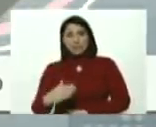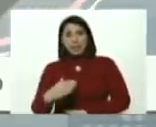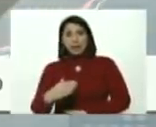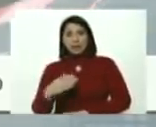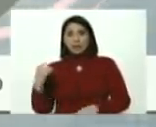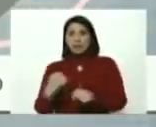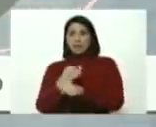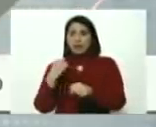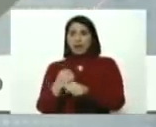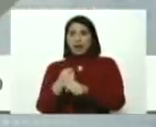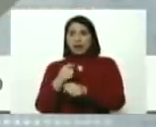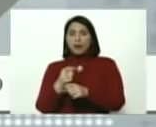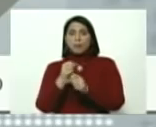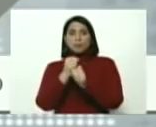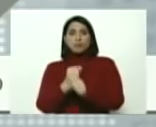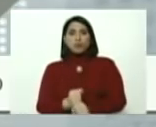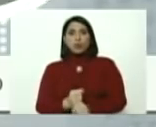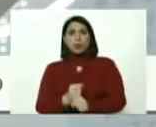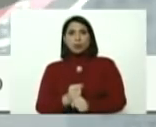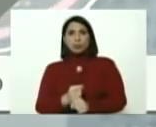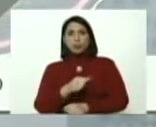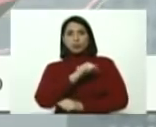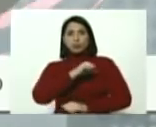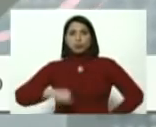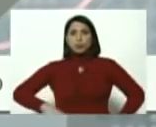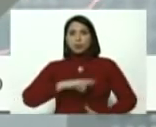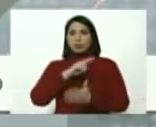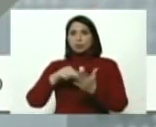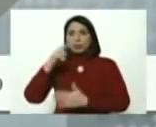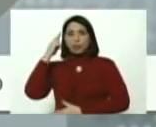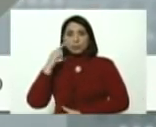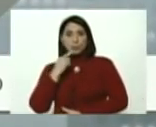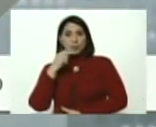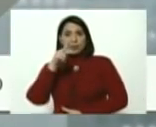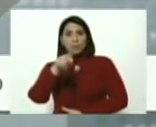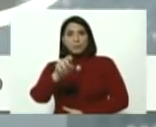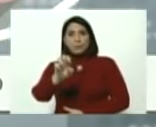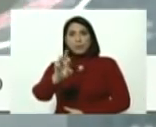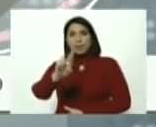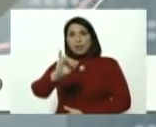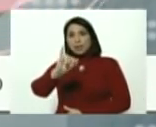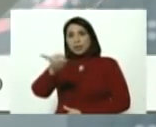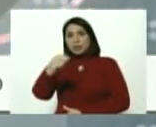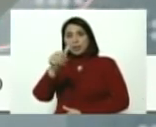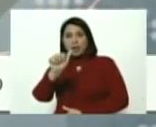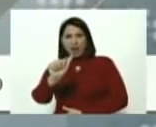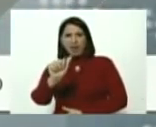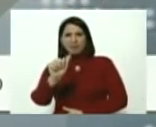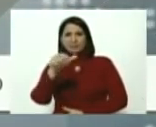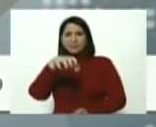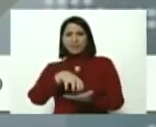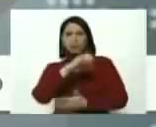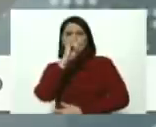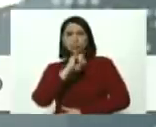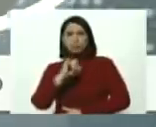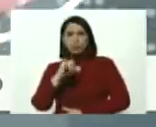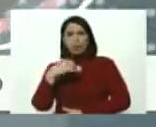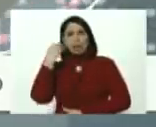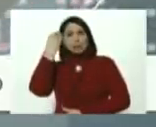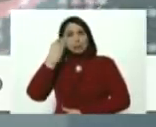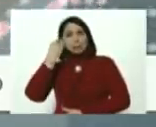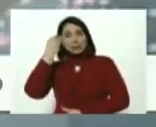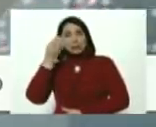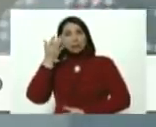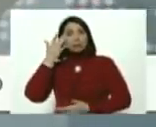puesto de la Guardia Nacional de Machiques de Perijá, en el estado Zulia, lo que nos hace pensar que pueda